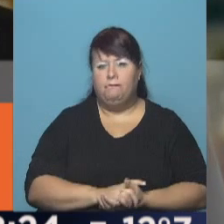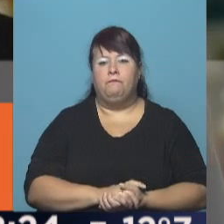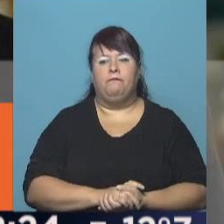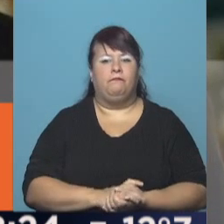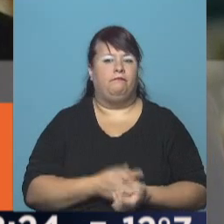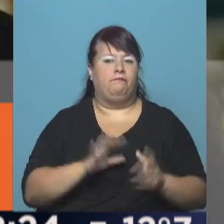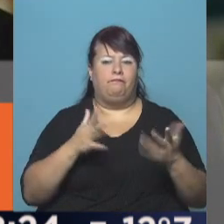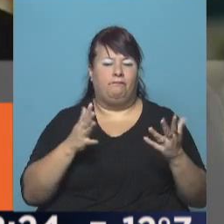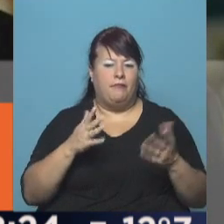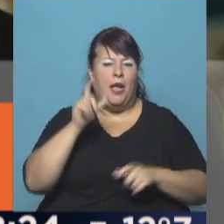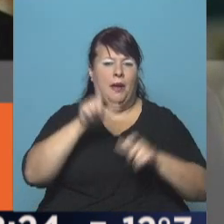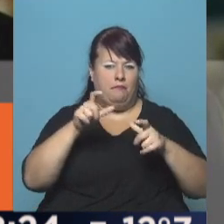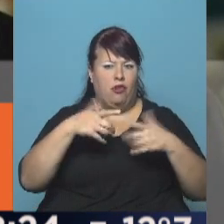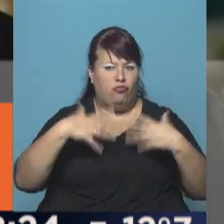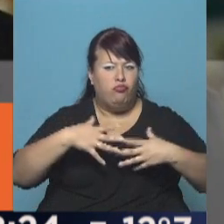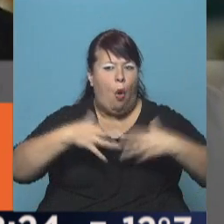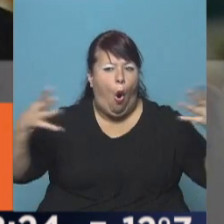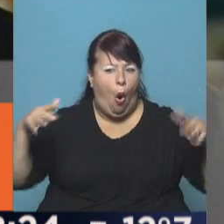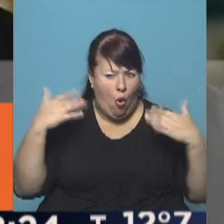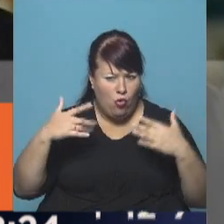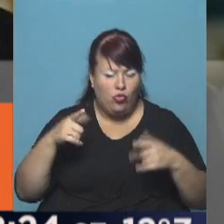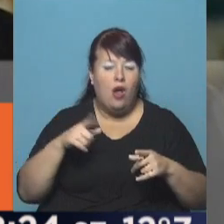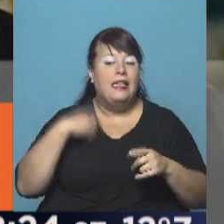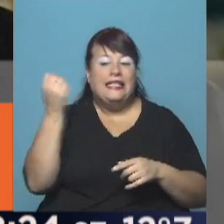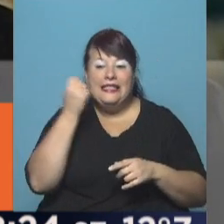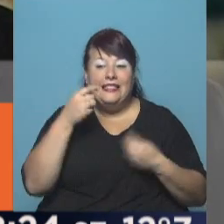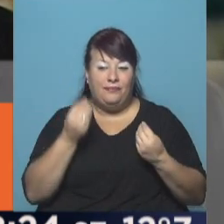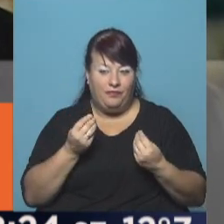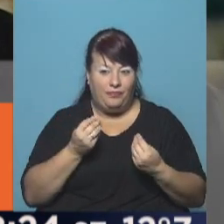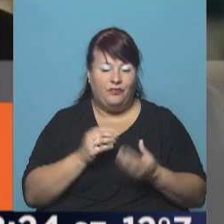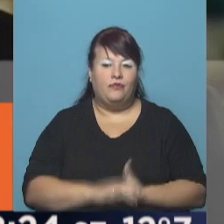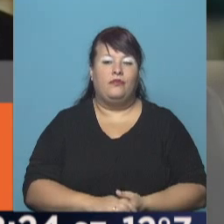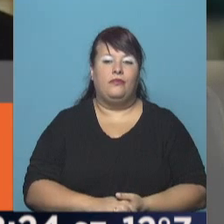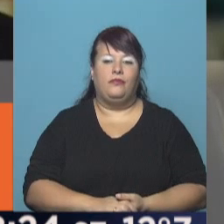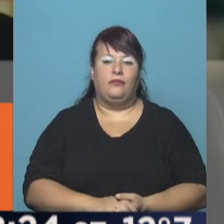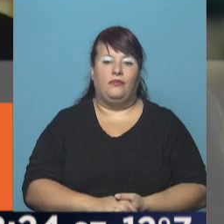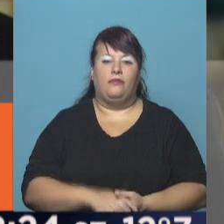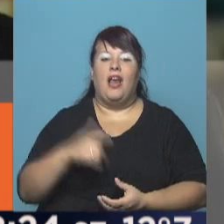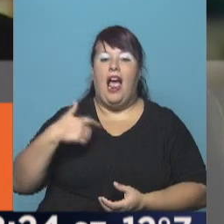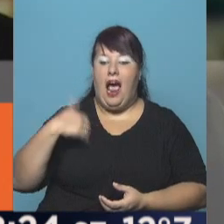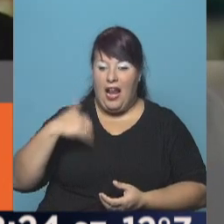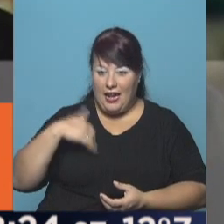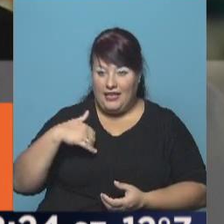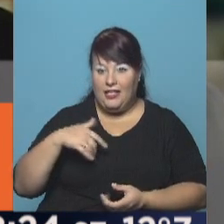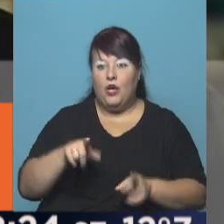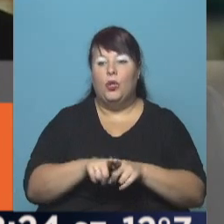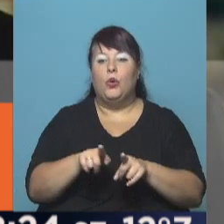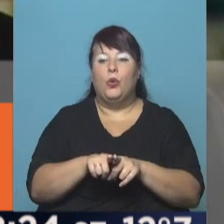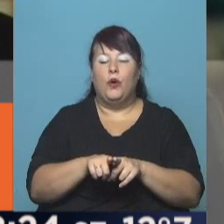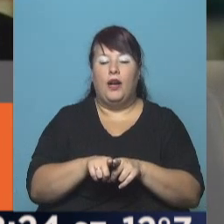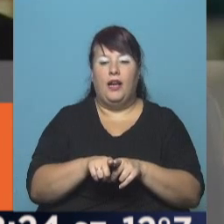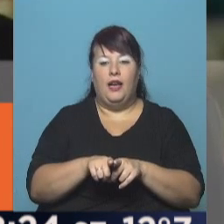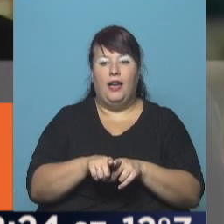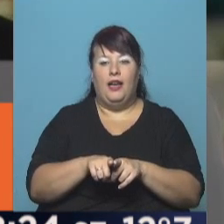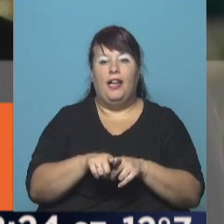Son poblaciones muy importantes y el objetivo es que Argentina sea